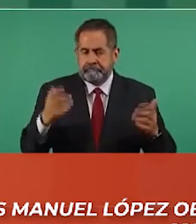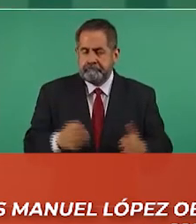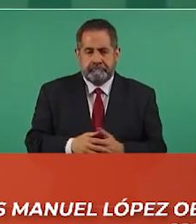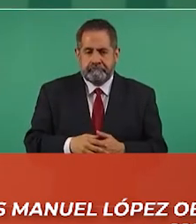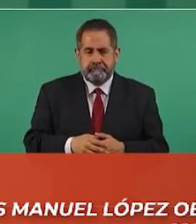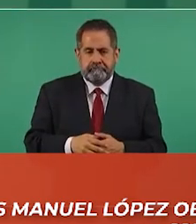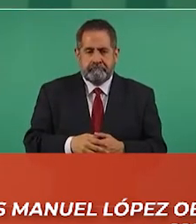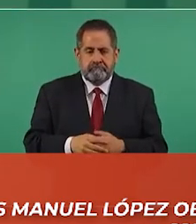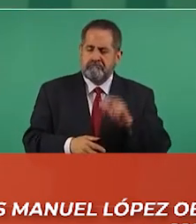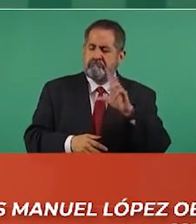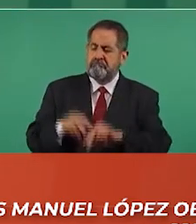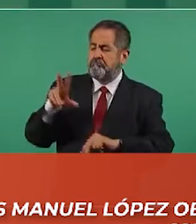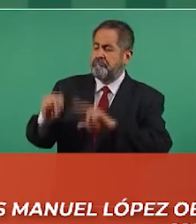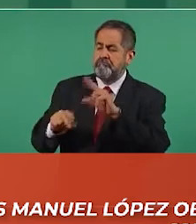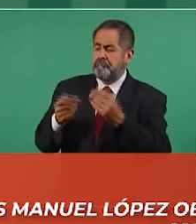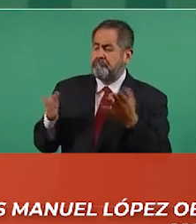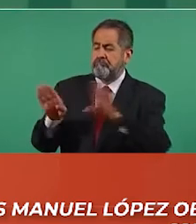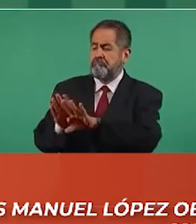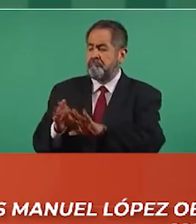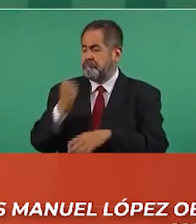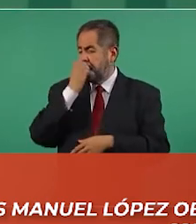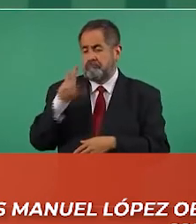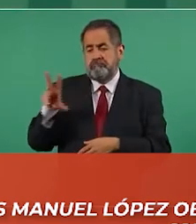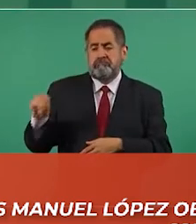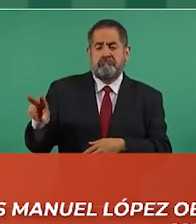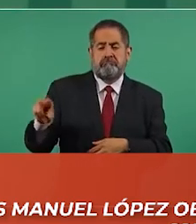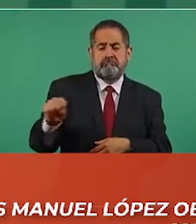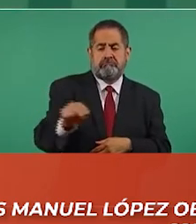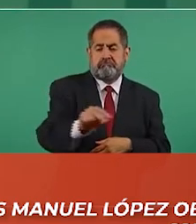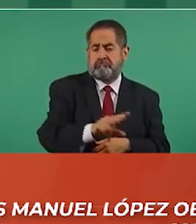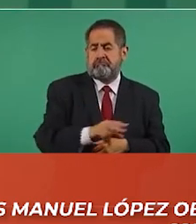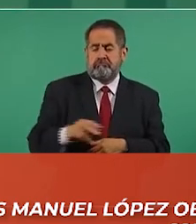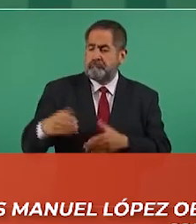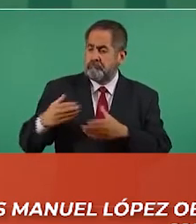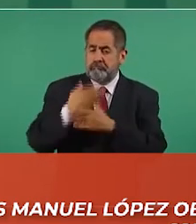de rechazar a quienes